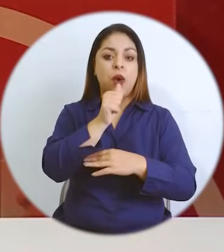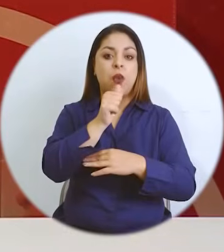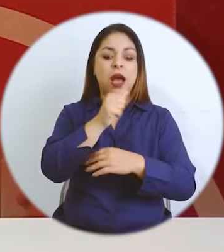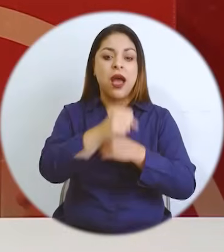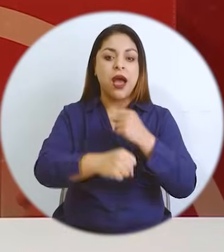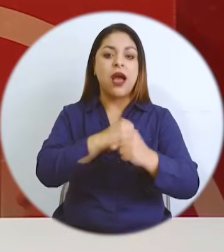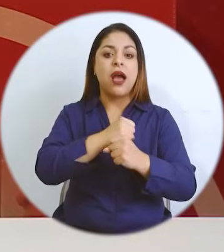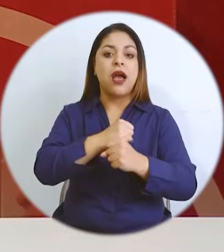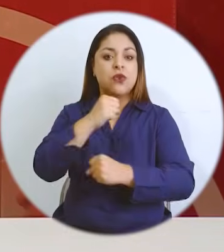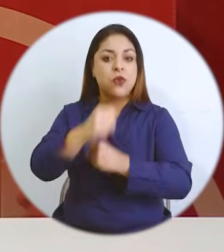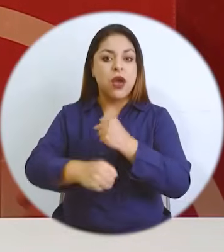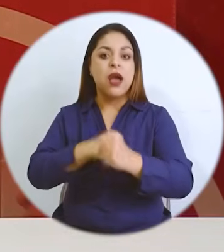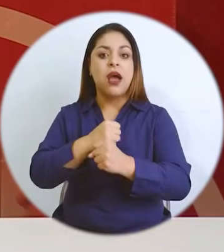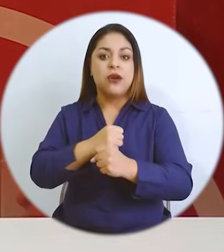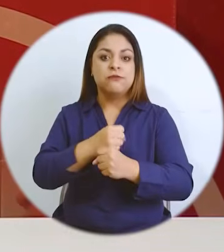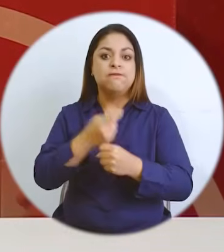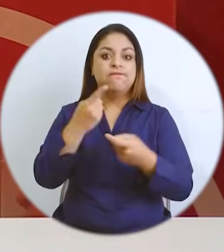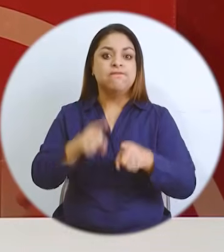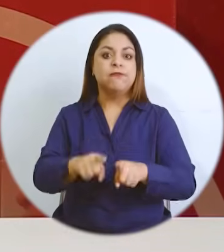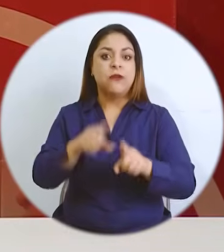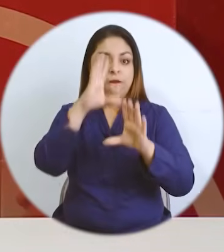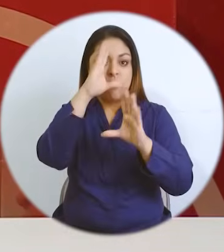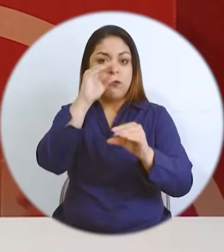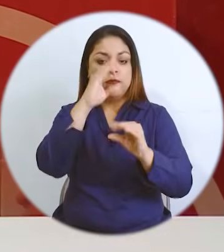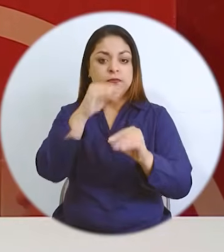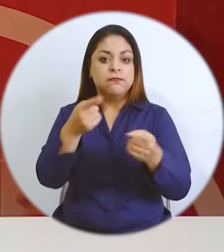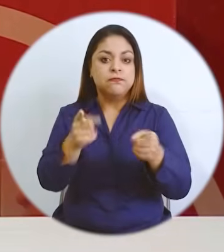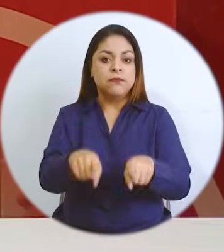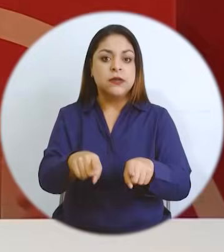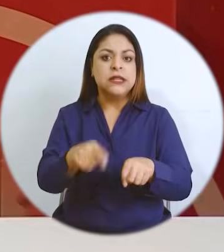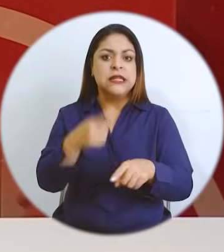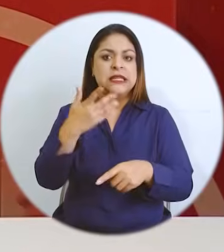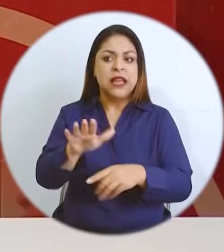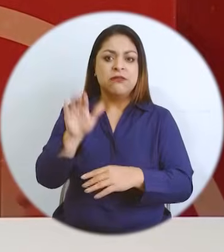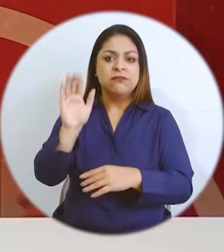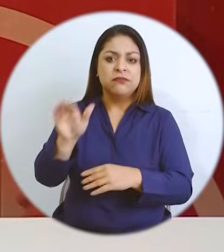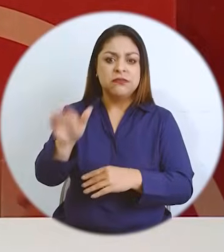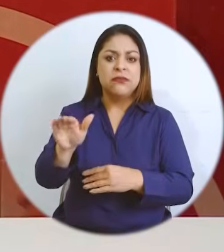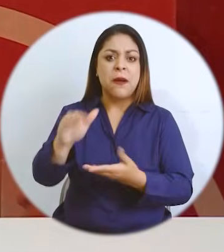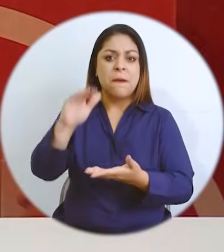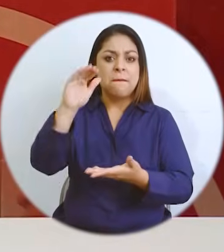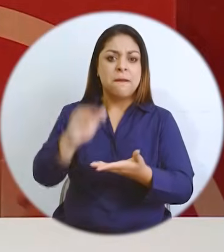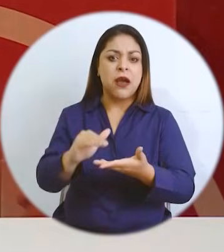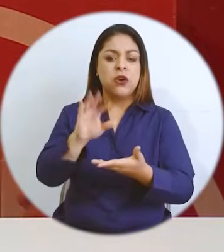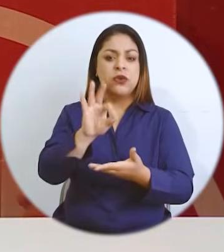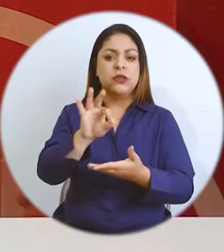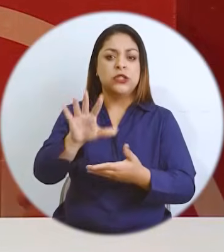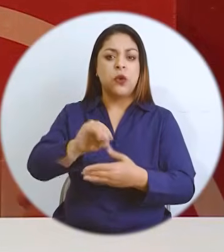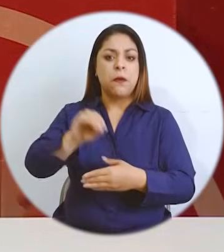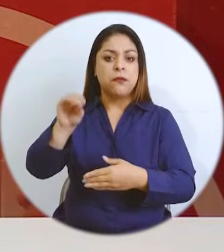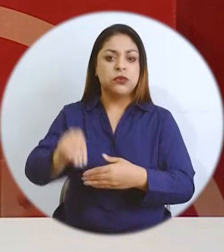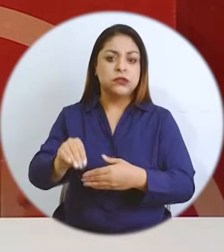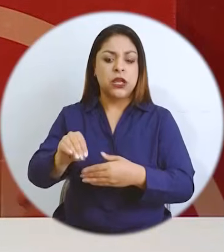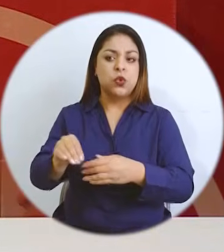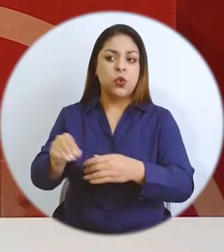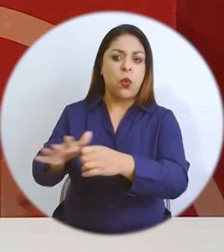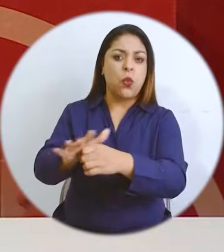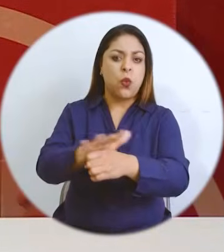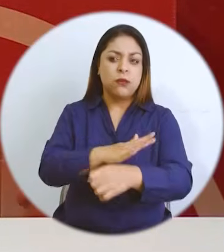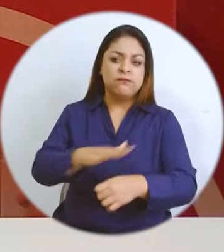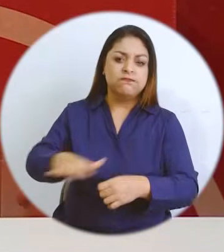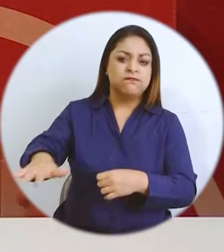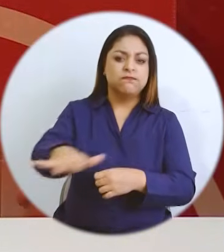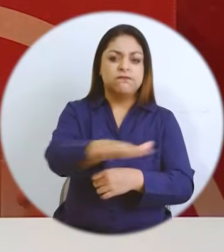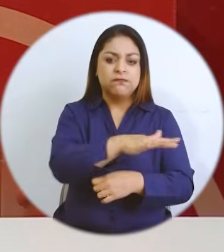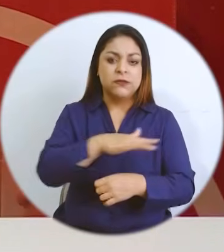entregando información con respecto a eso, ya alertaba que habíamos bajado de un 95% de cobertura a un 89% de cobertura. Es